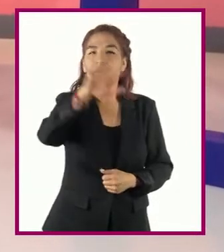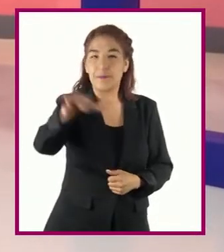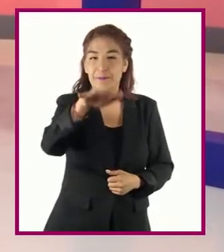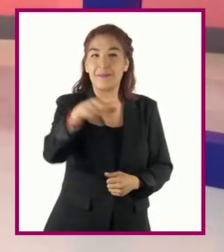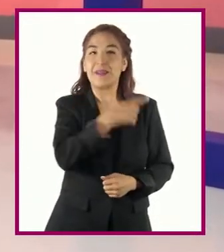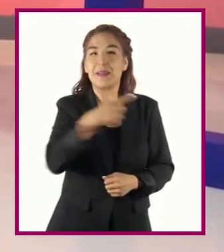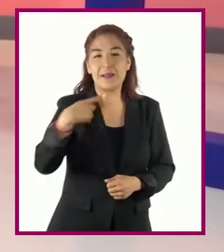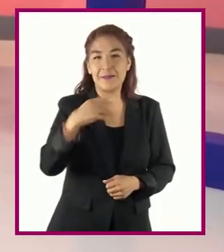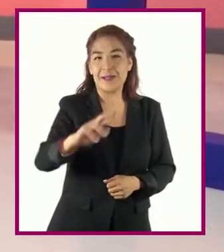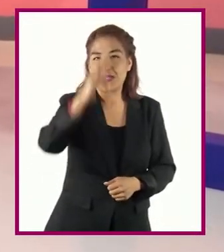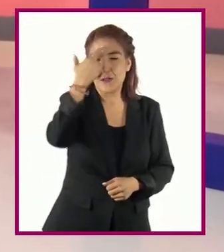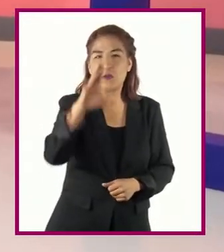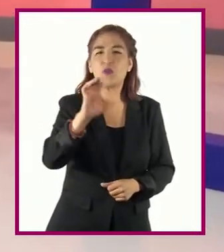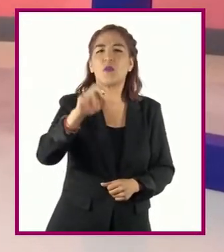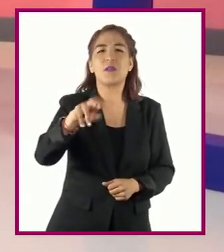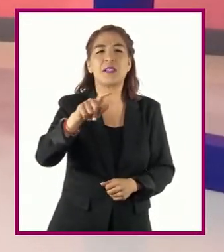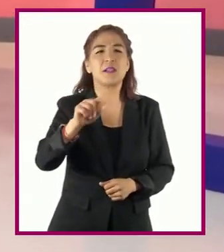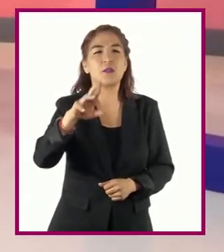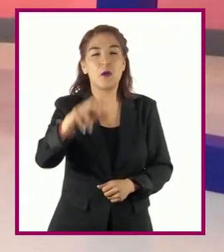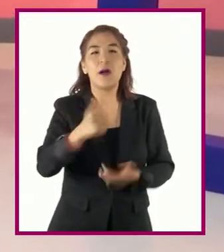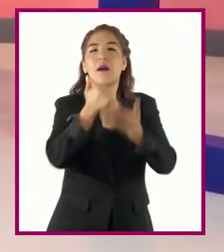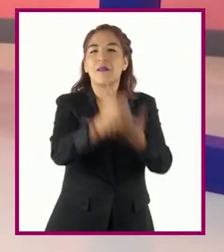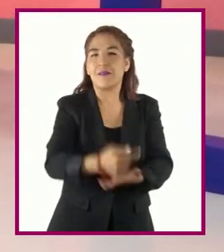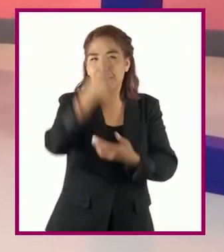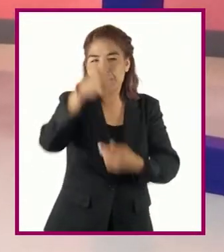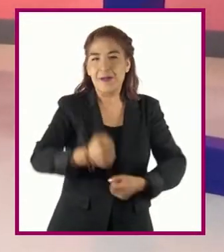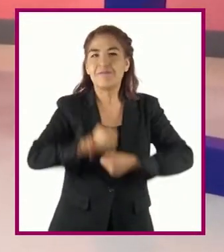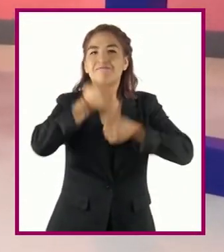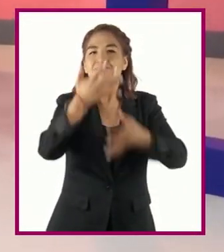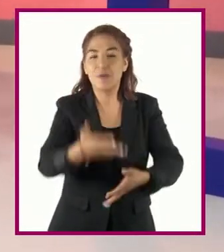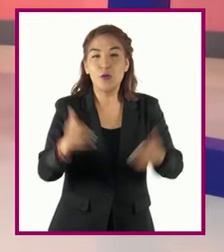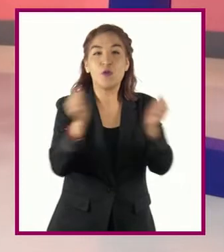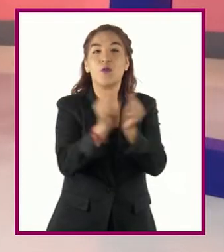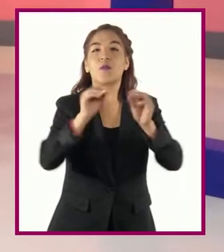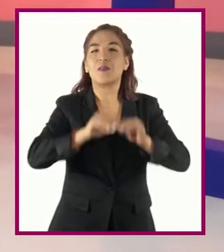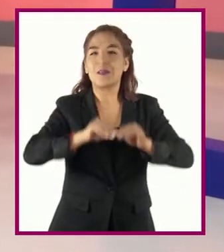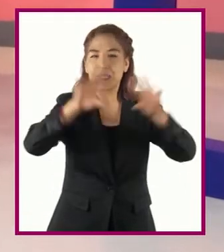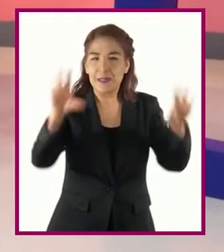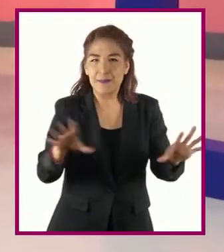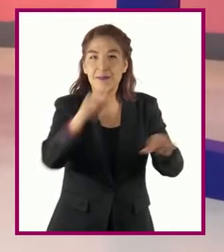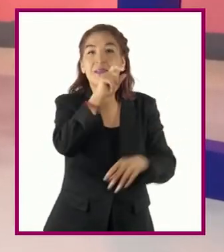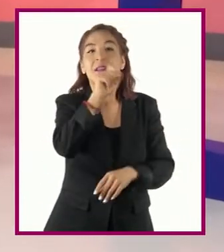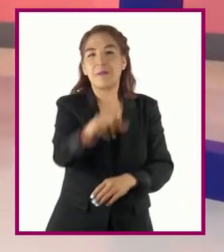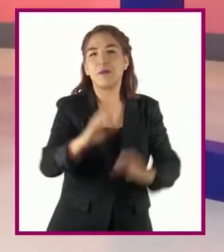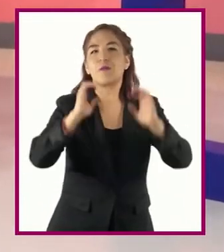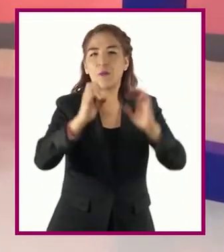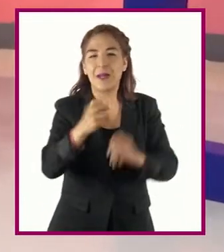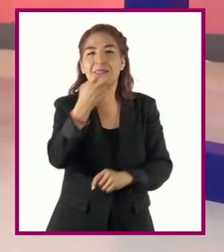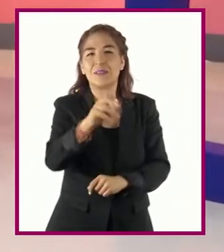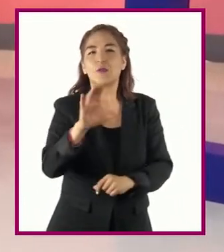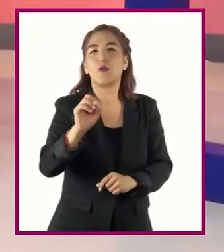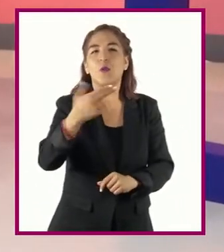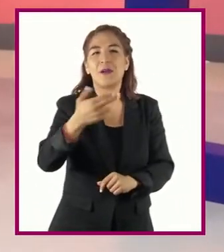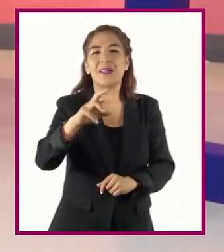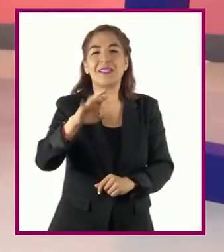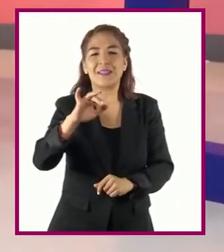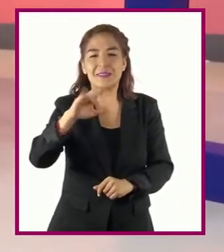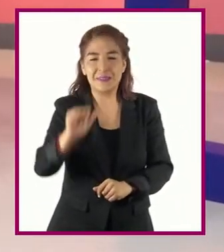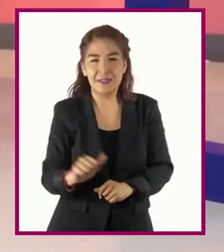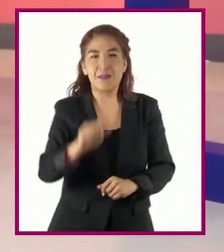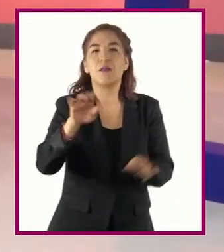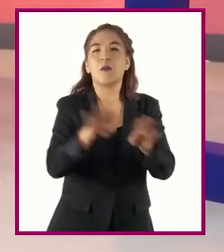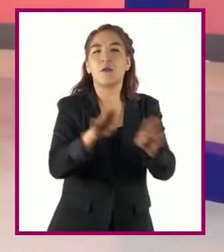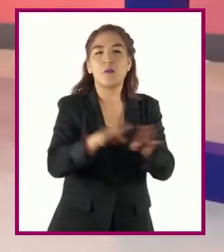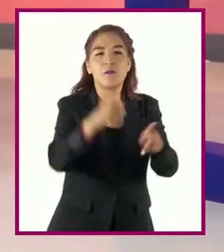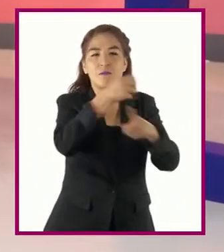Recuerden que los conectores nos ayudan a expresarnos con claridad y a cuidar la coherencia y